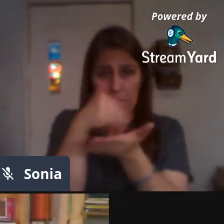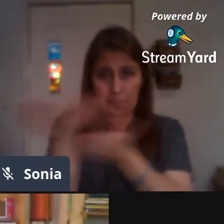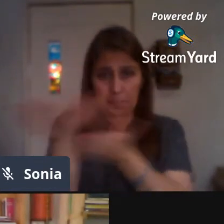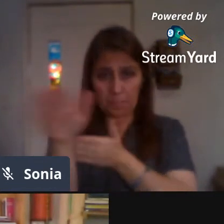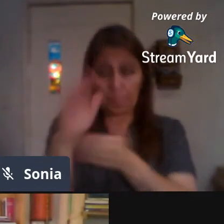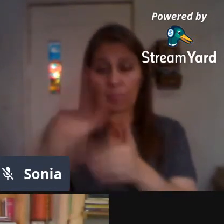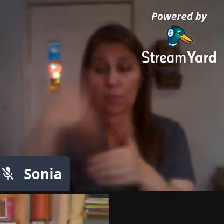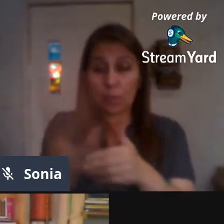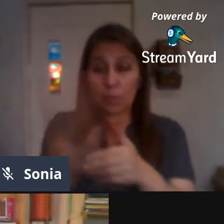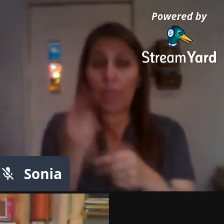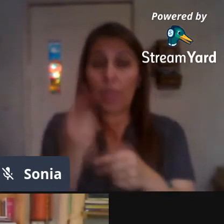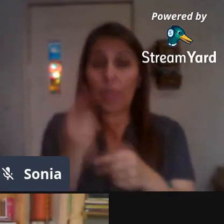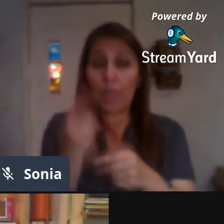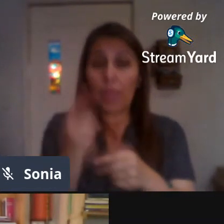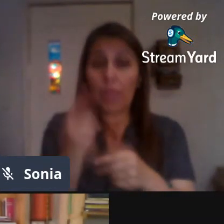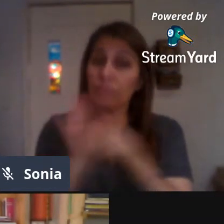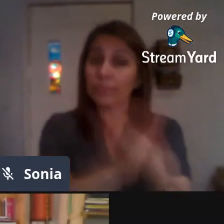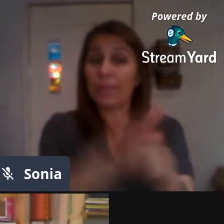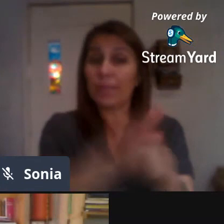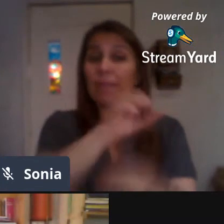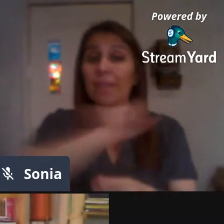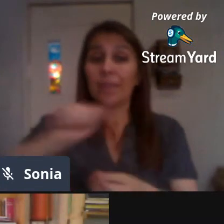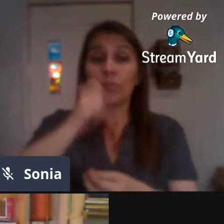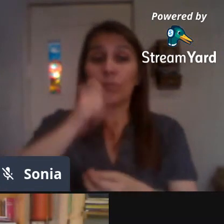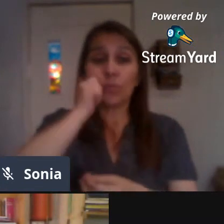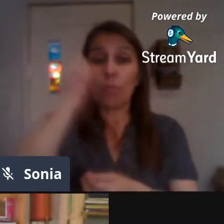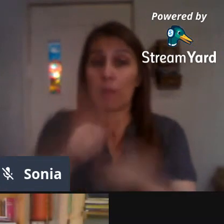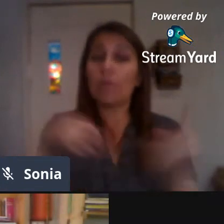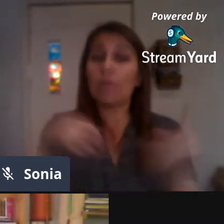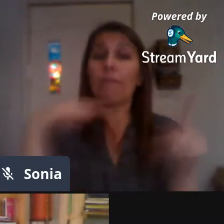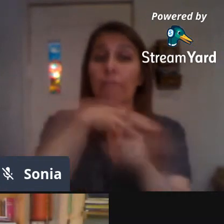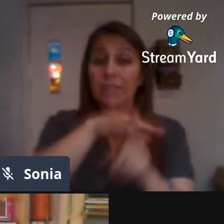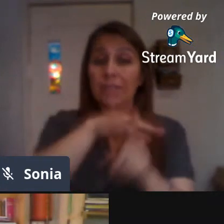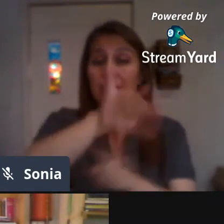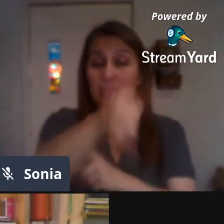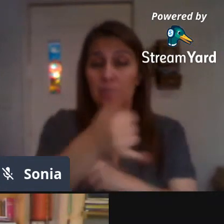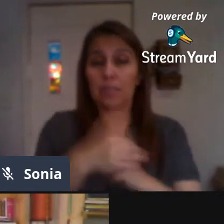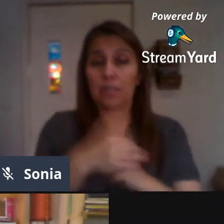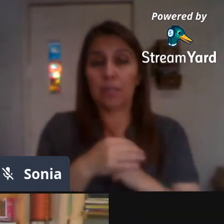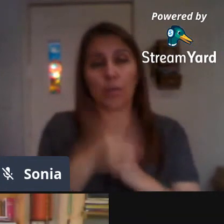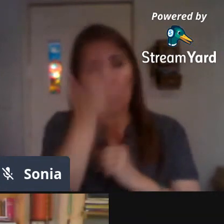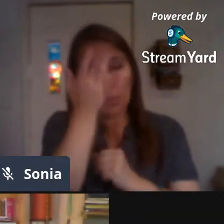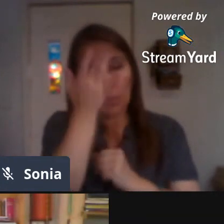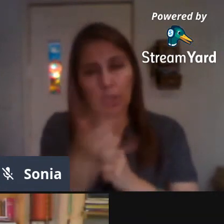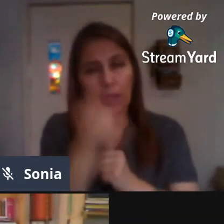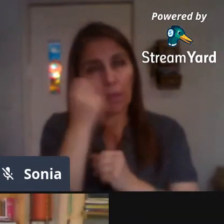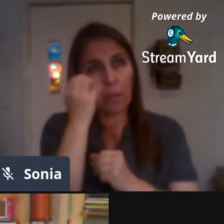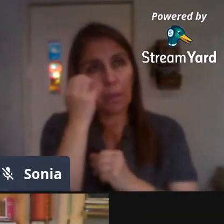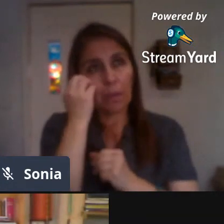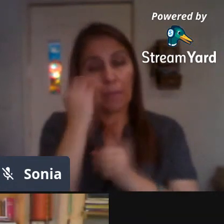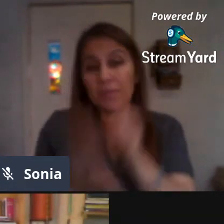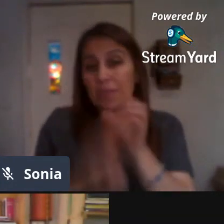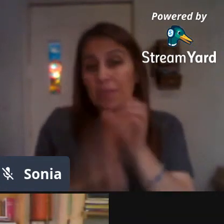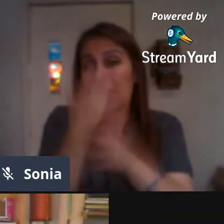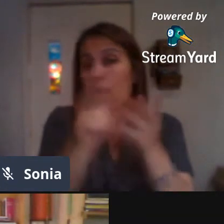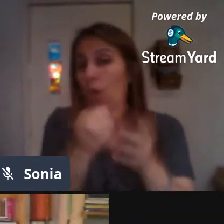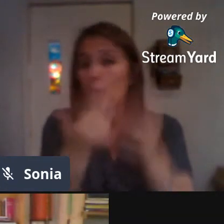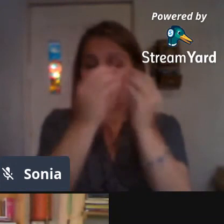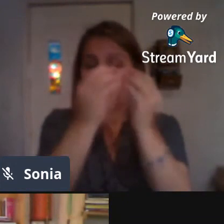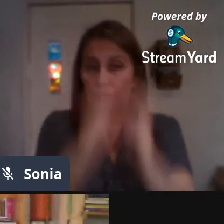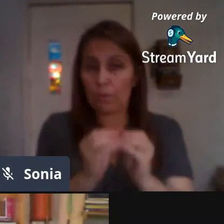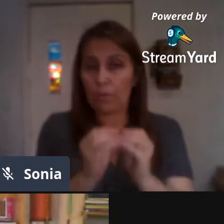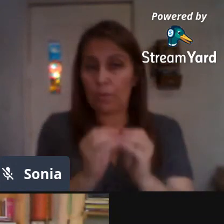importantes descensos humanos ya que se crean otros mecanismos tocan amaranta